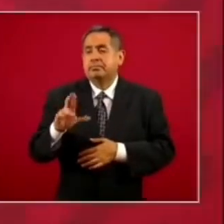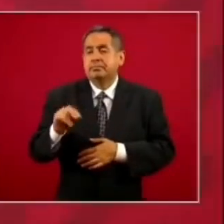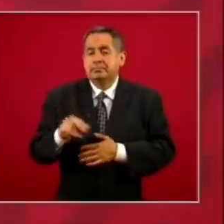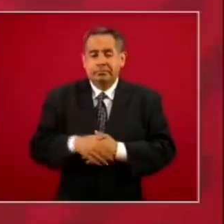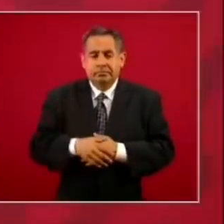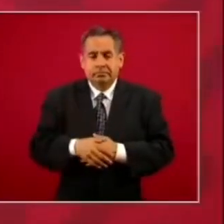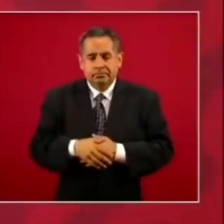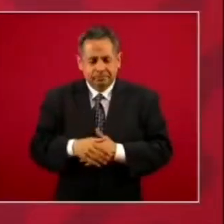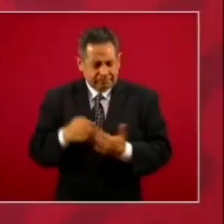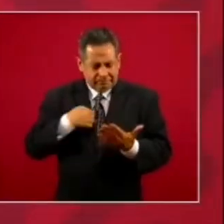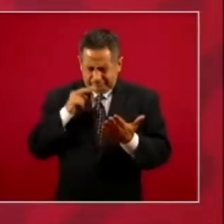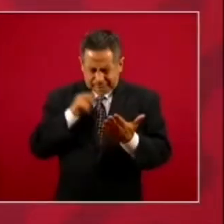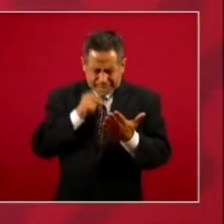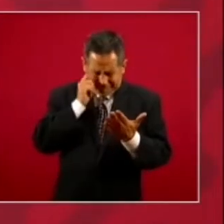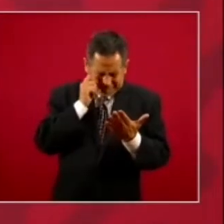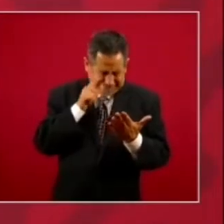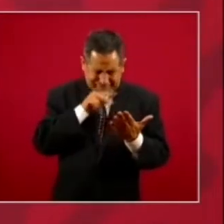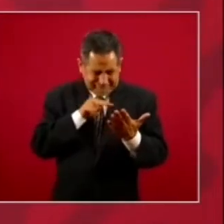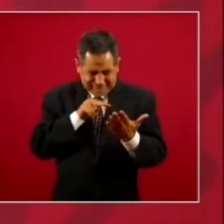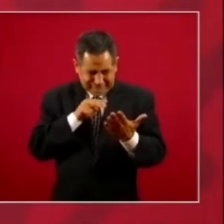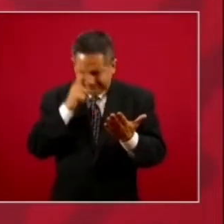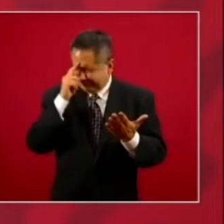No lo creía.